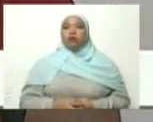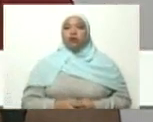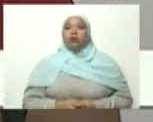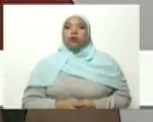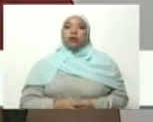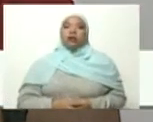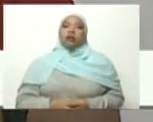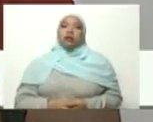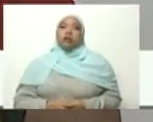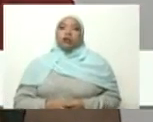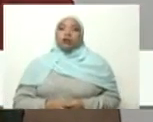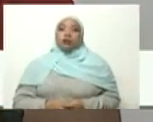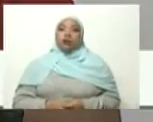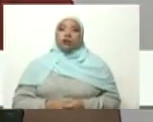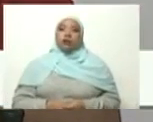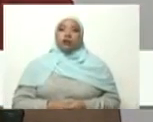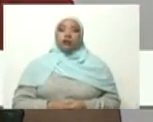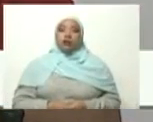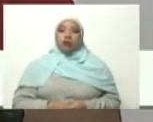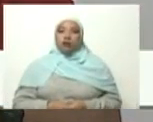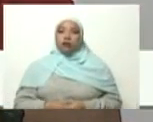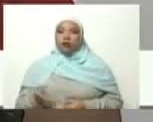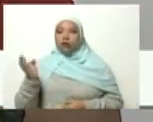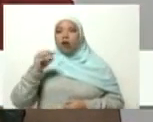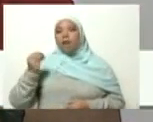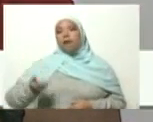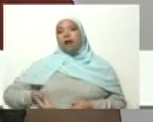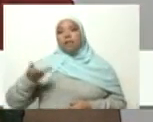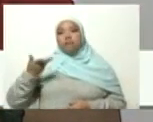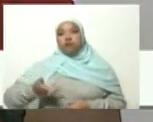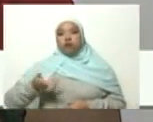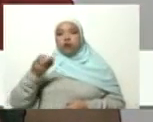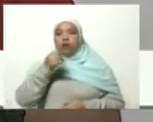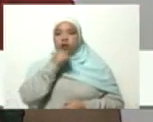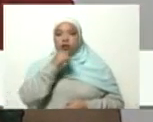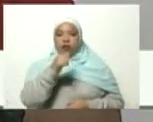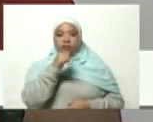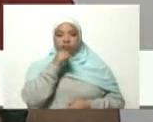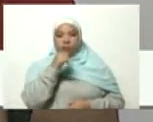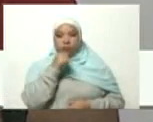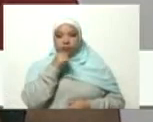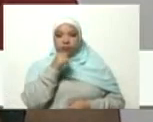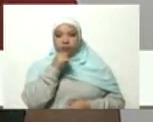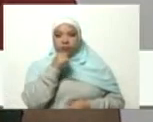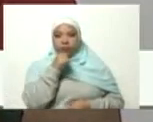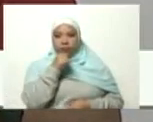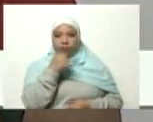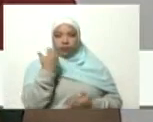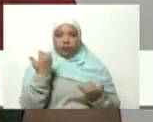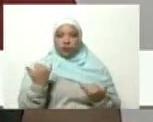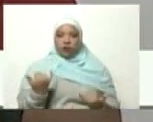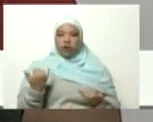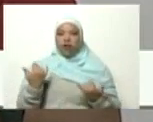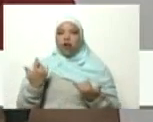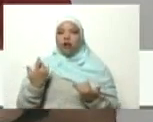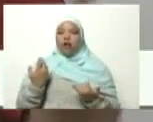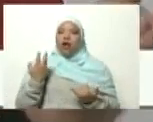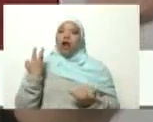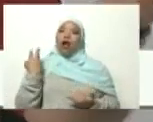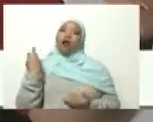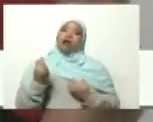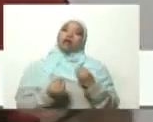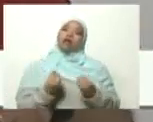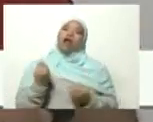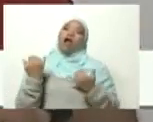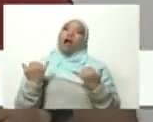fase más importante de esto la cumplimos ahora. Y